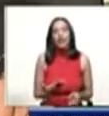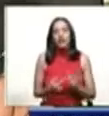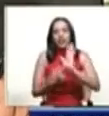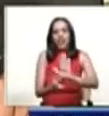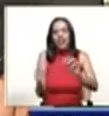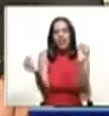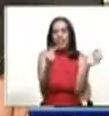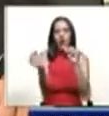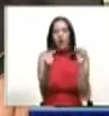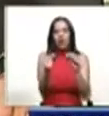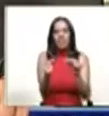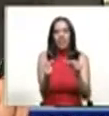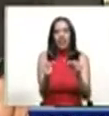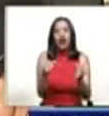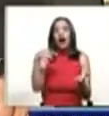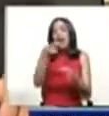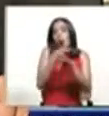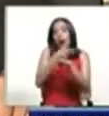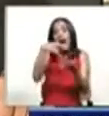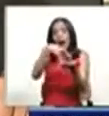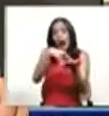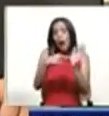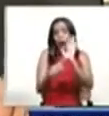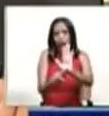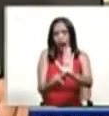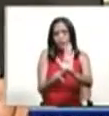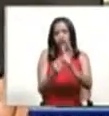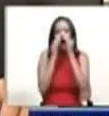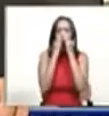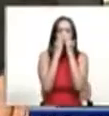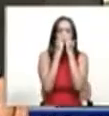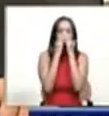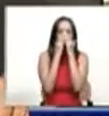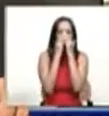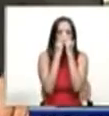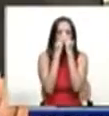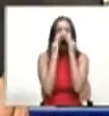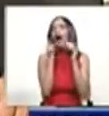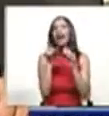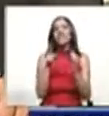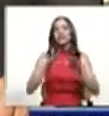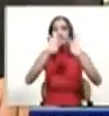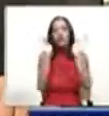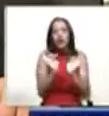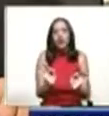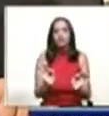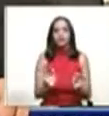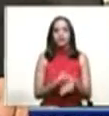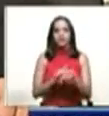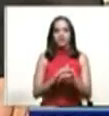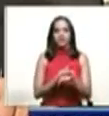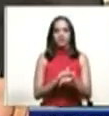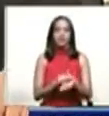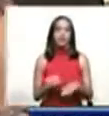La Cava es un ejemplo. Es un ejemplo de que su gestión, por ejemplo, claro, él tiene un estilo, ¿no? Él tiene un estilo. Los otros gobernadores